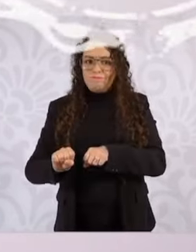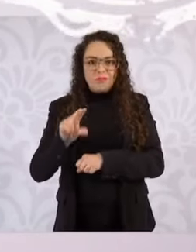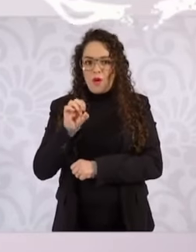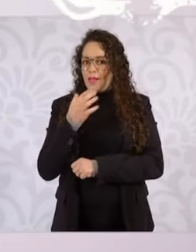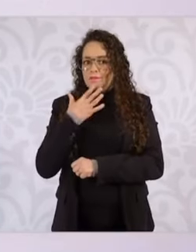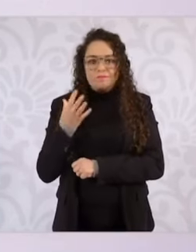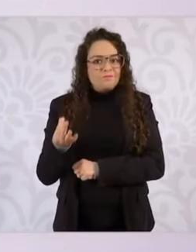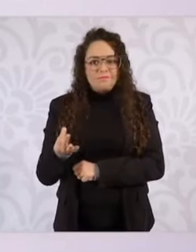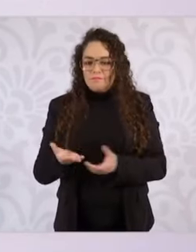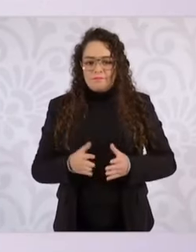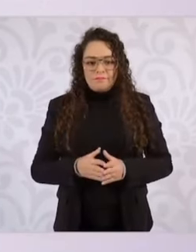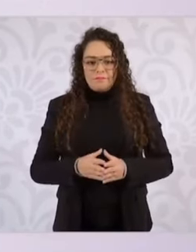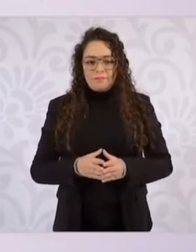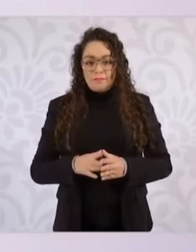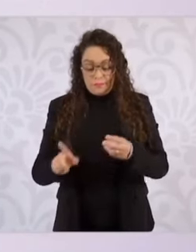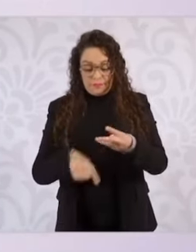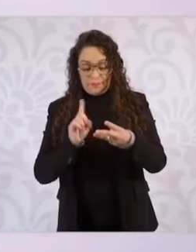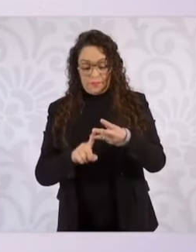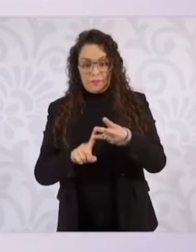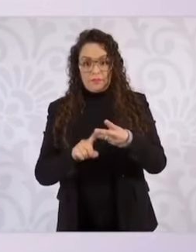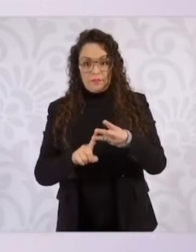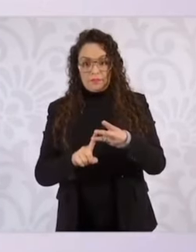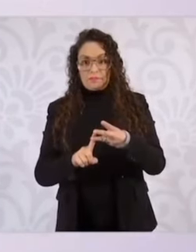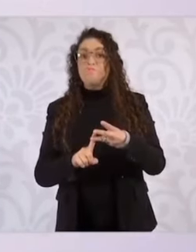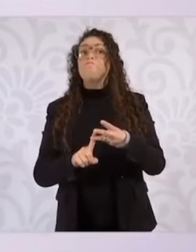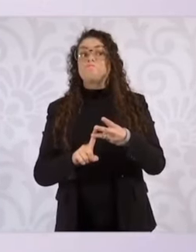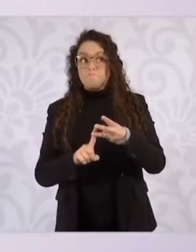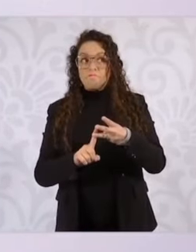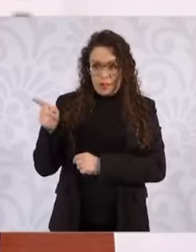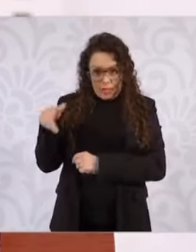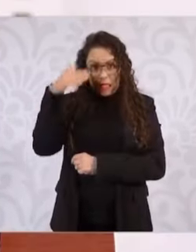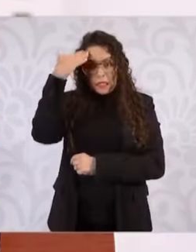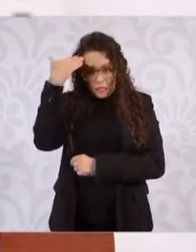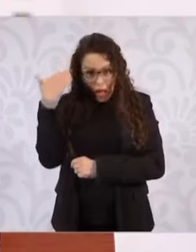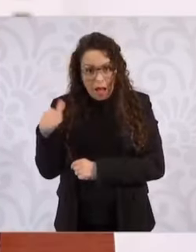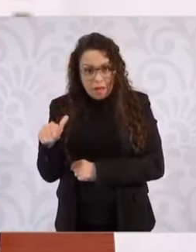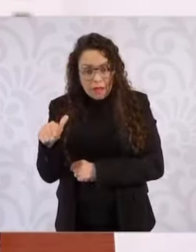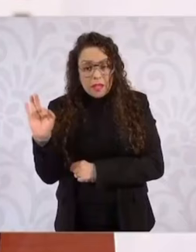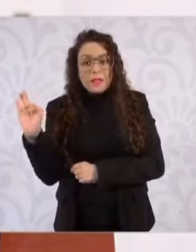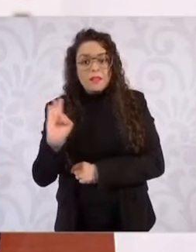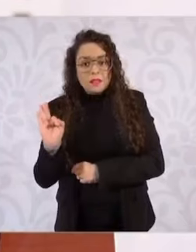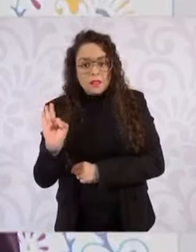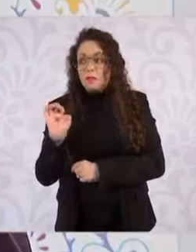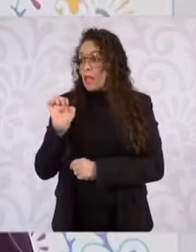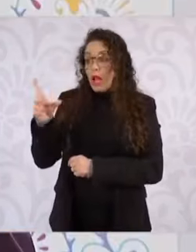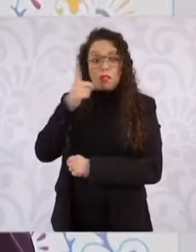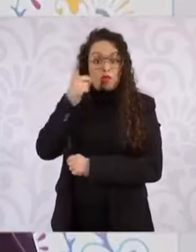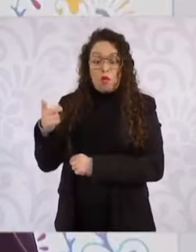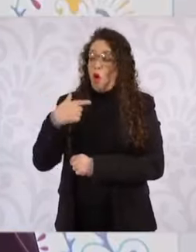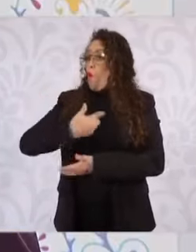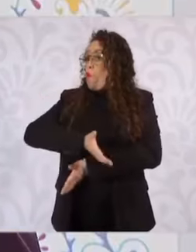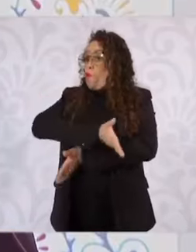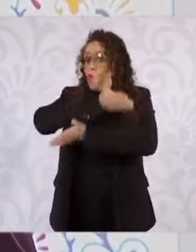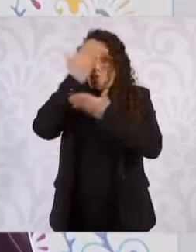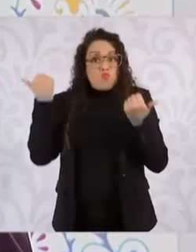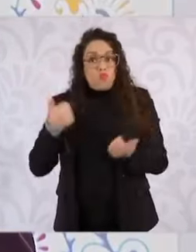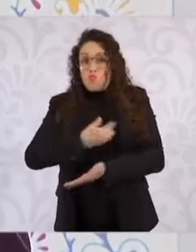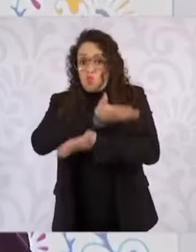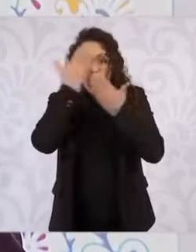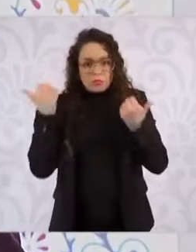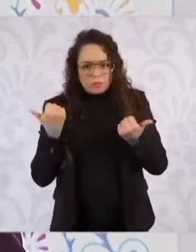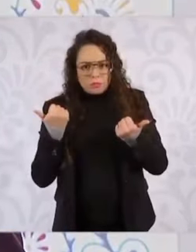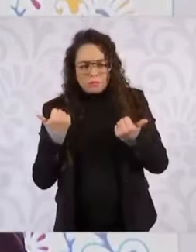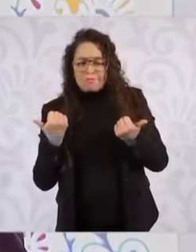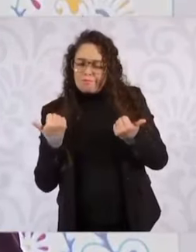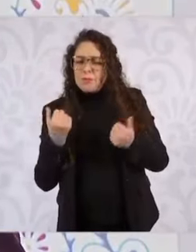¿Sabía o no Felipe Calderón? Él dice que no. Pues los invito a reflexionar si sabía él o no. Y